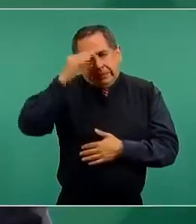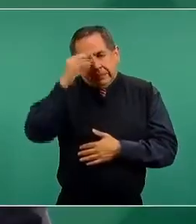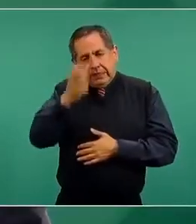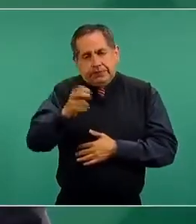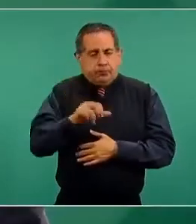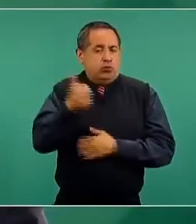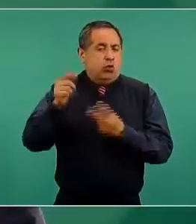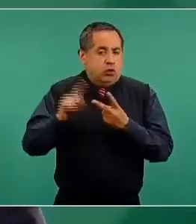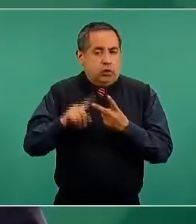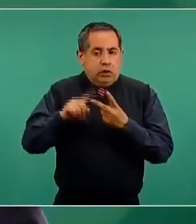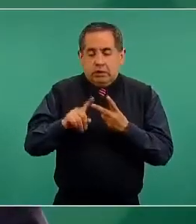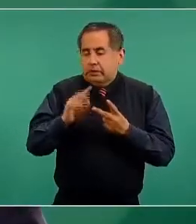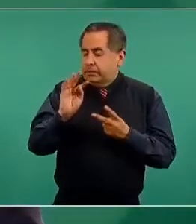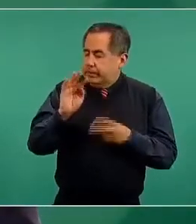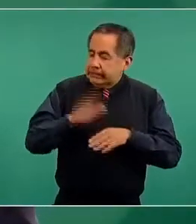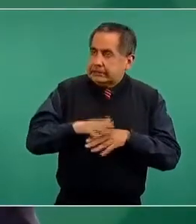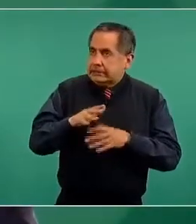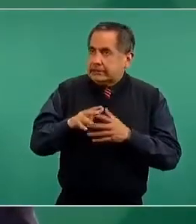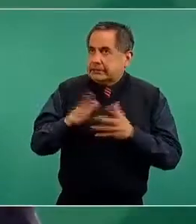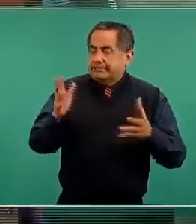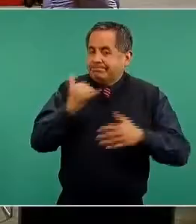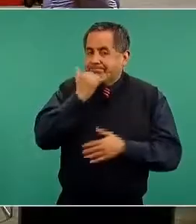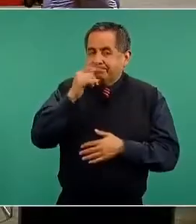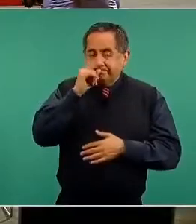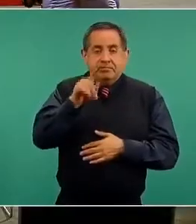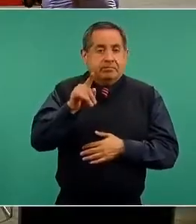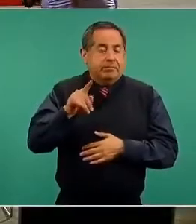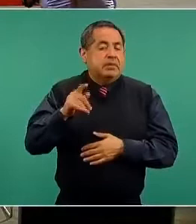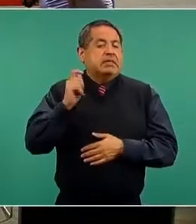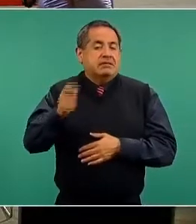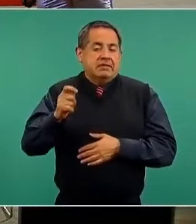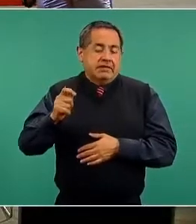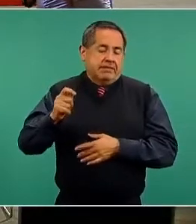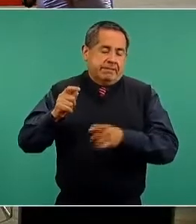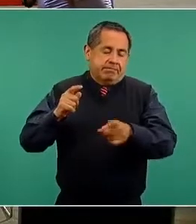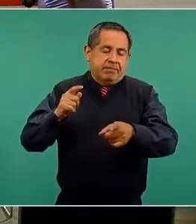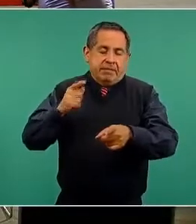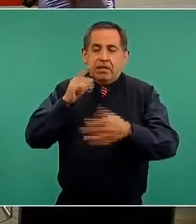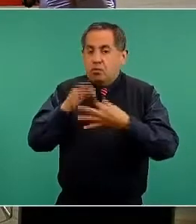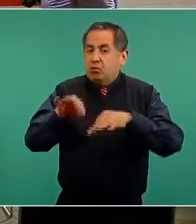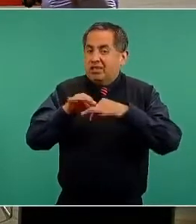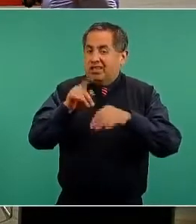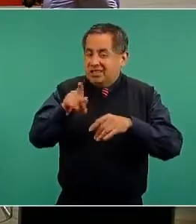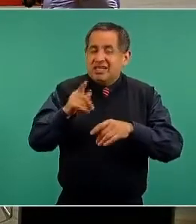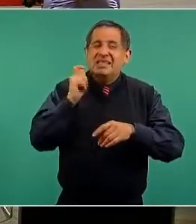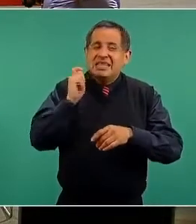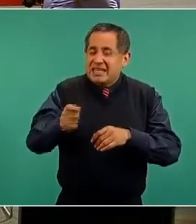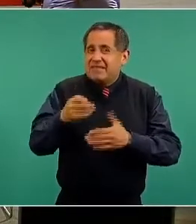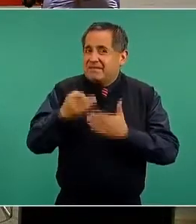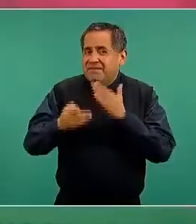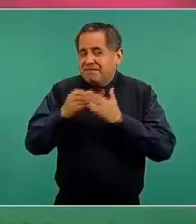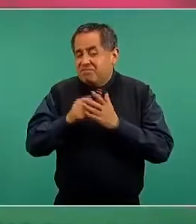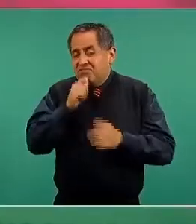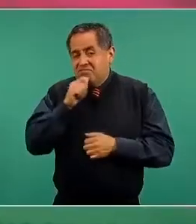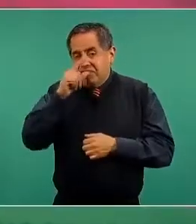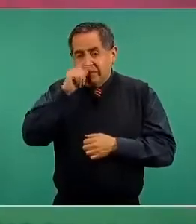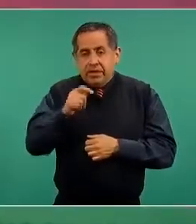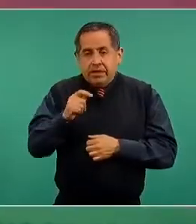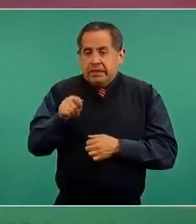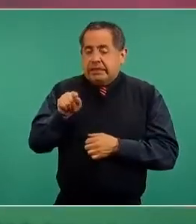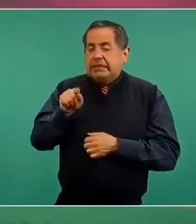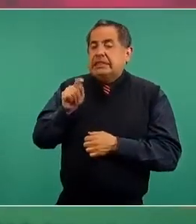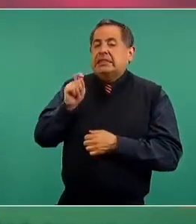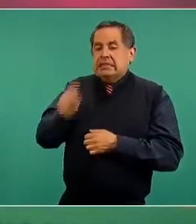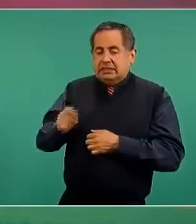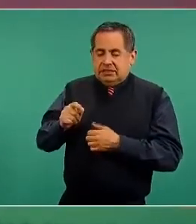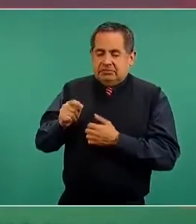Otro fallo enorme, y es mucho más antiguo, pero más importante quizá por todas las implicaciones que tiene en todos